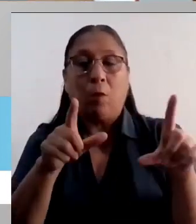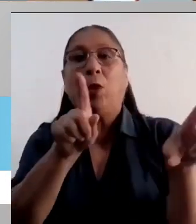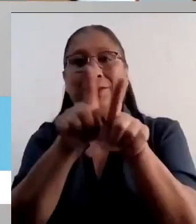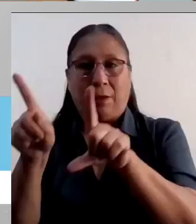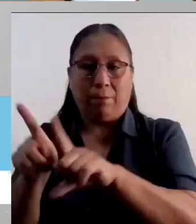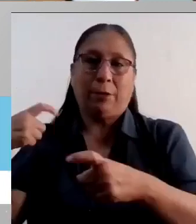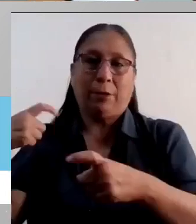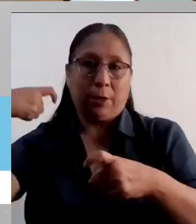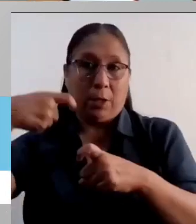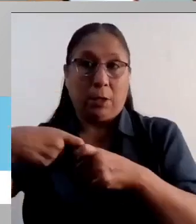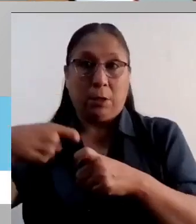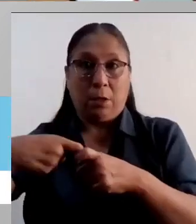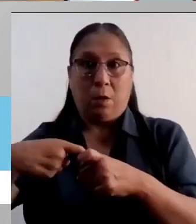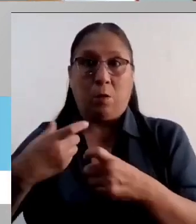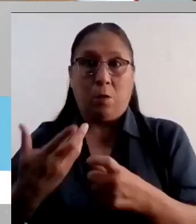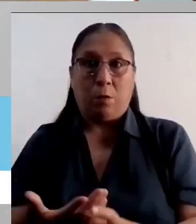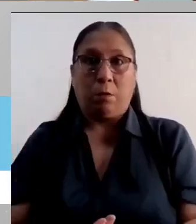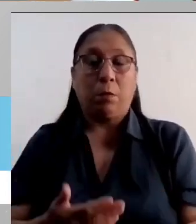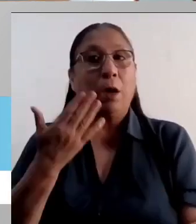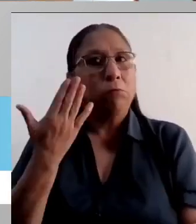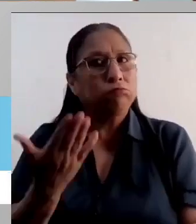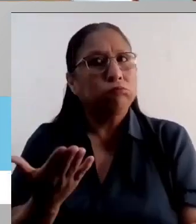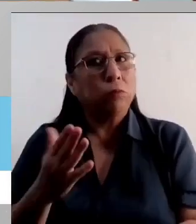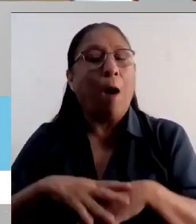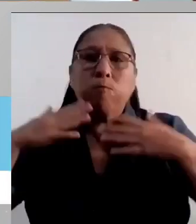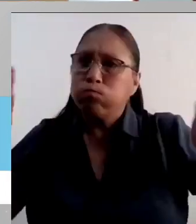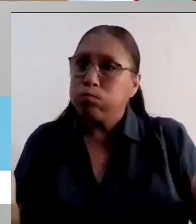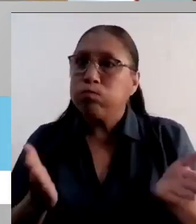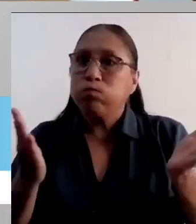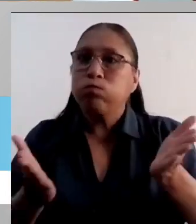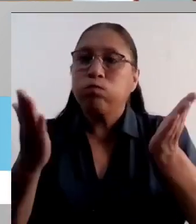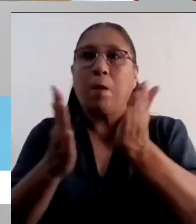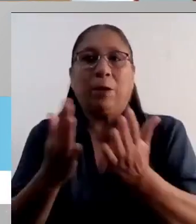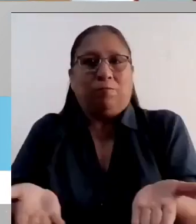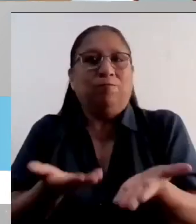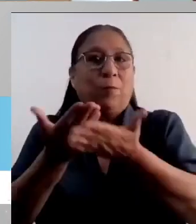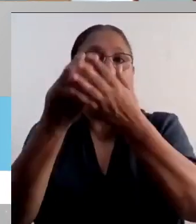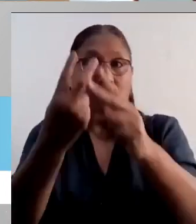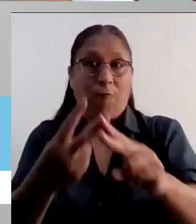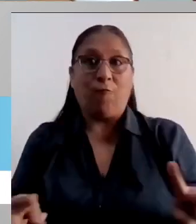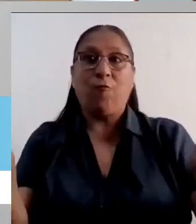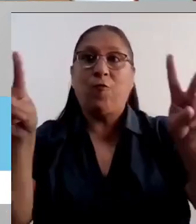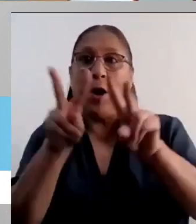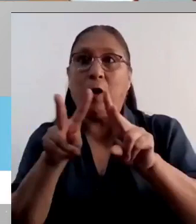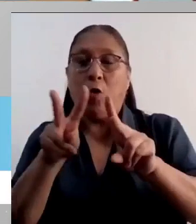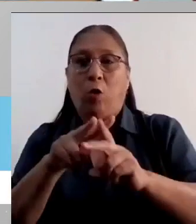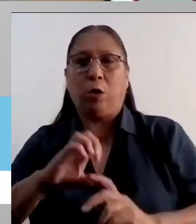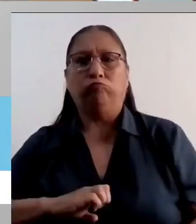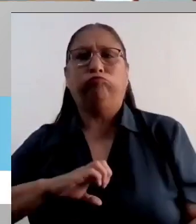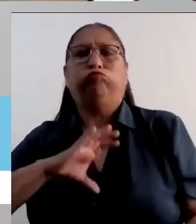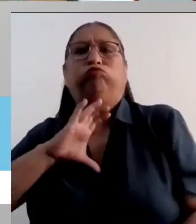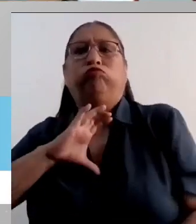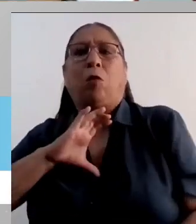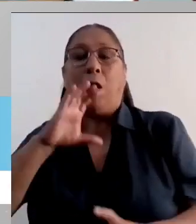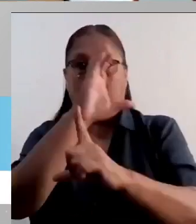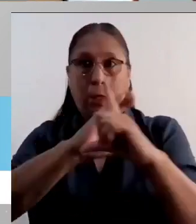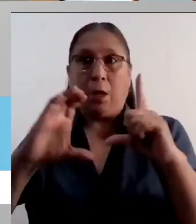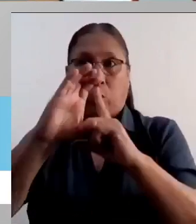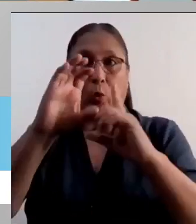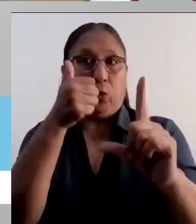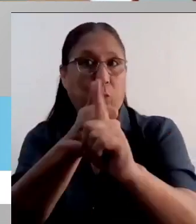castellano. Además, se promueve la valoración y el enriquecimiento de la cultura